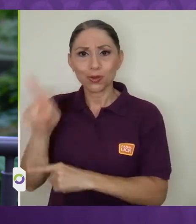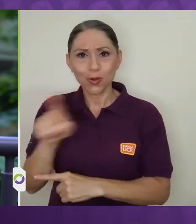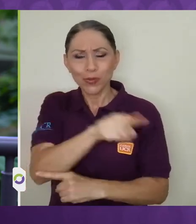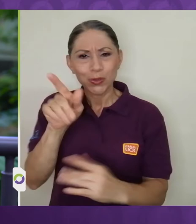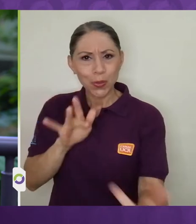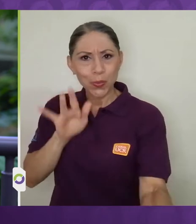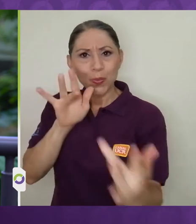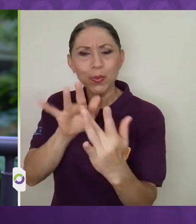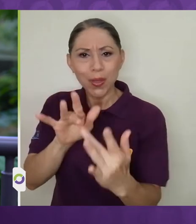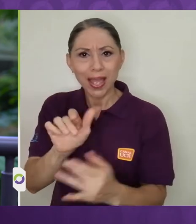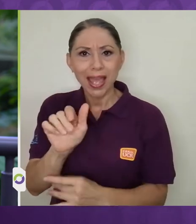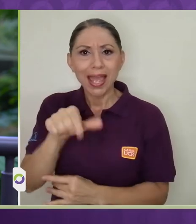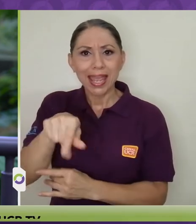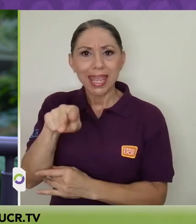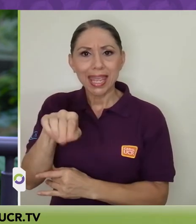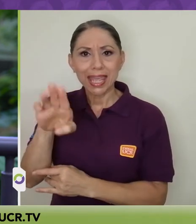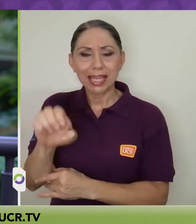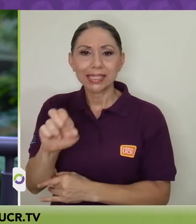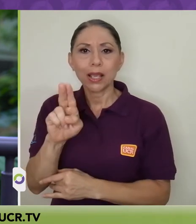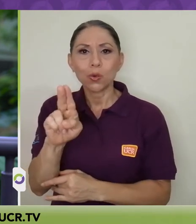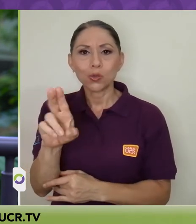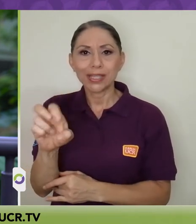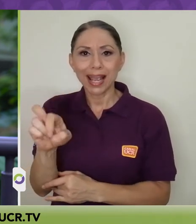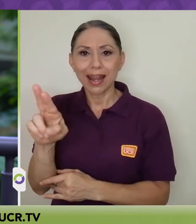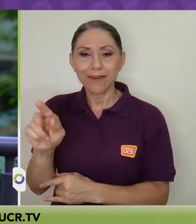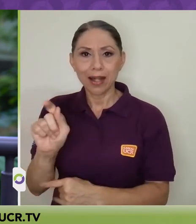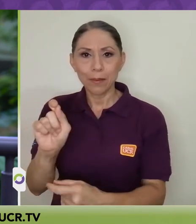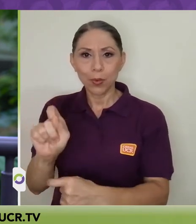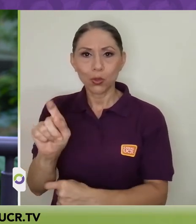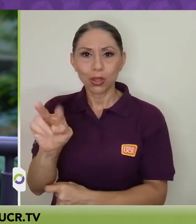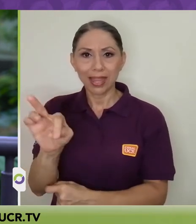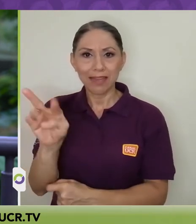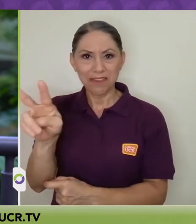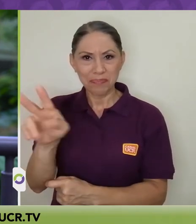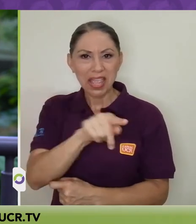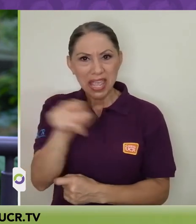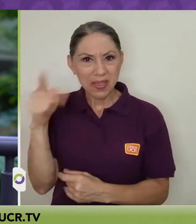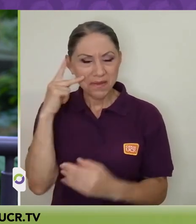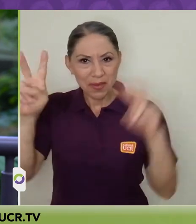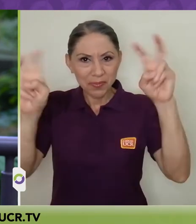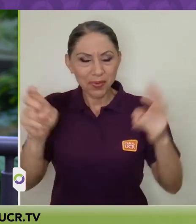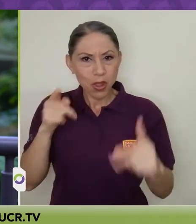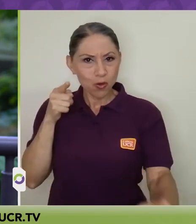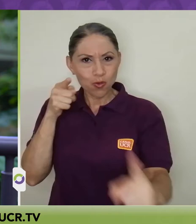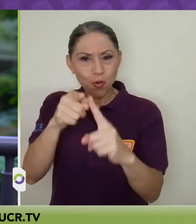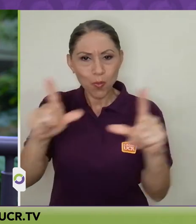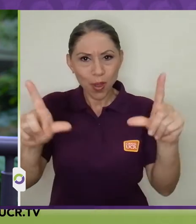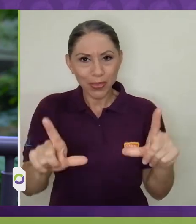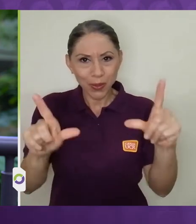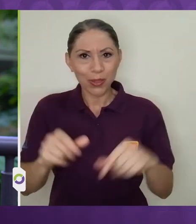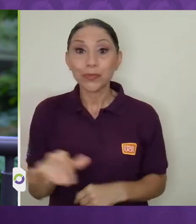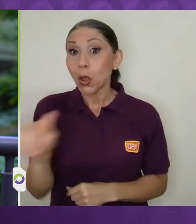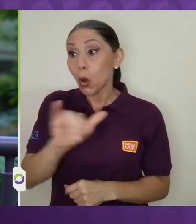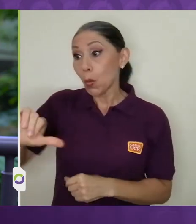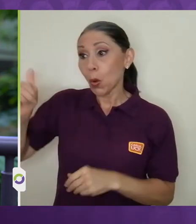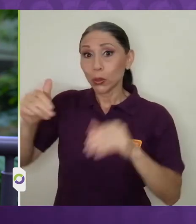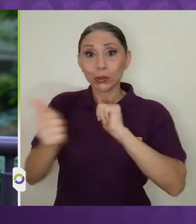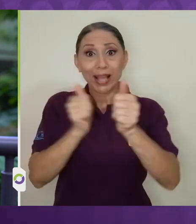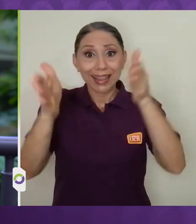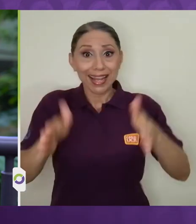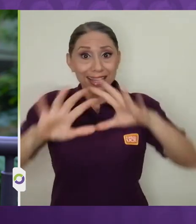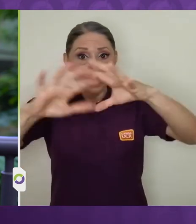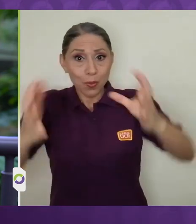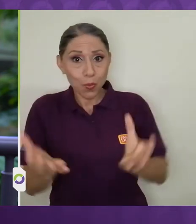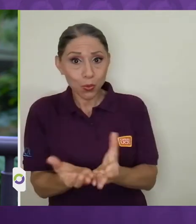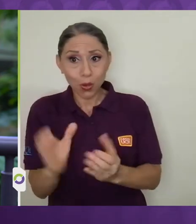invito a visitar la plataforma en línea 15ucr.tv y disfrutar de esta miniserie rumbo a Tokio. Como el resto de atletas del